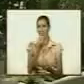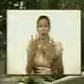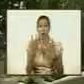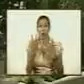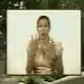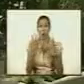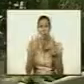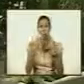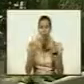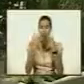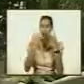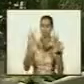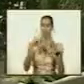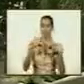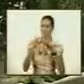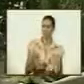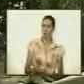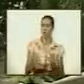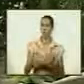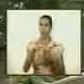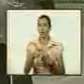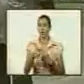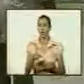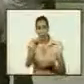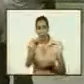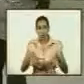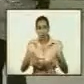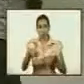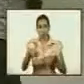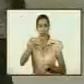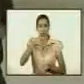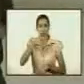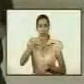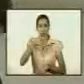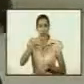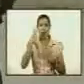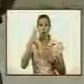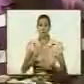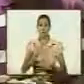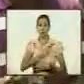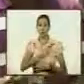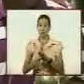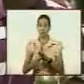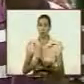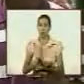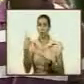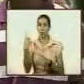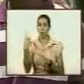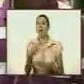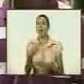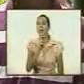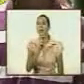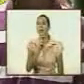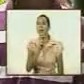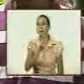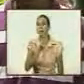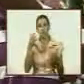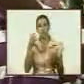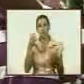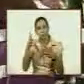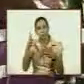imponen los colores y figuras. Este es uno de los tantos puntos custodiados por guardias patrimoniales. Allí encontramos a Henry Bolívar orientando a